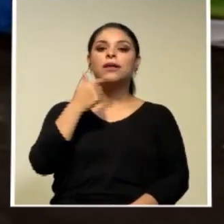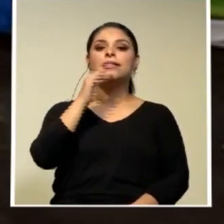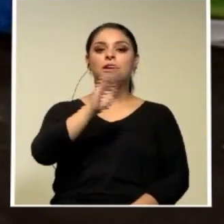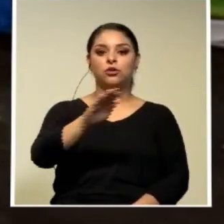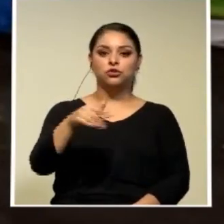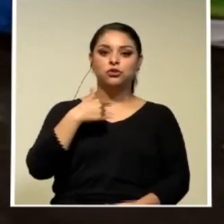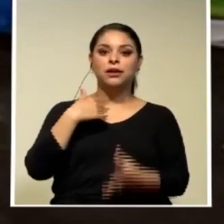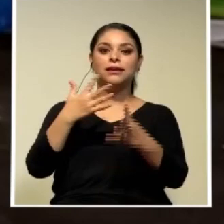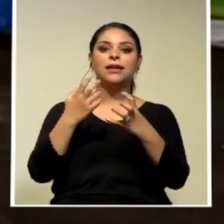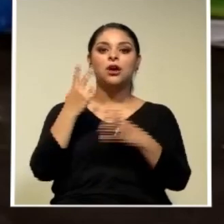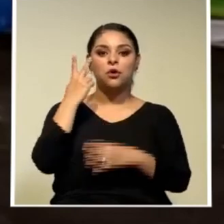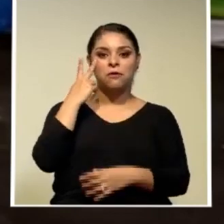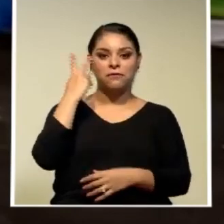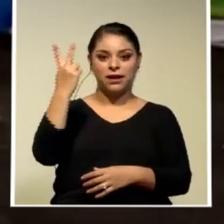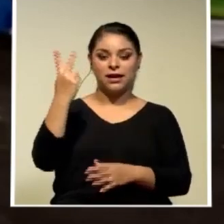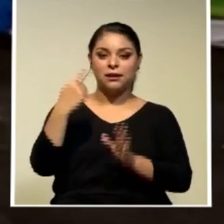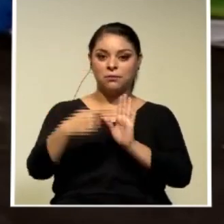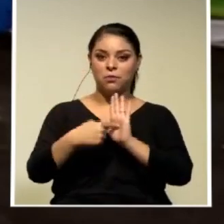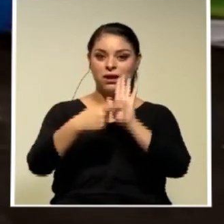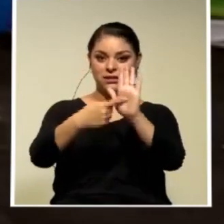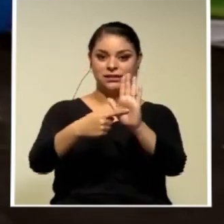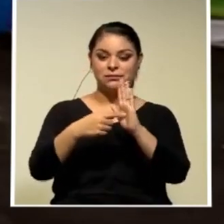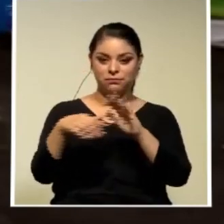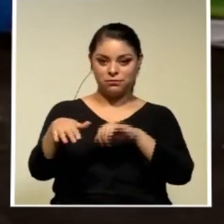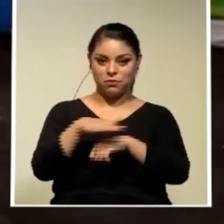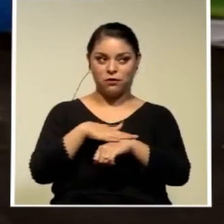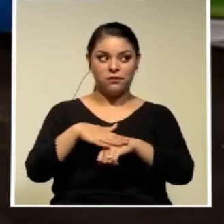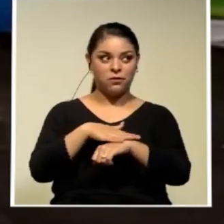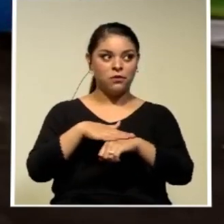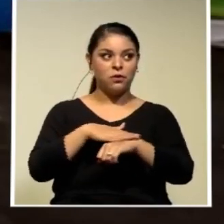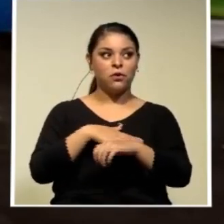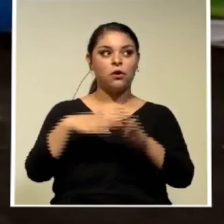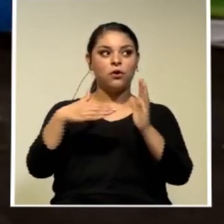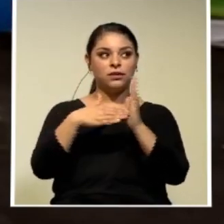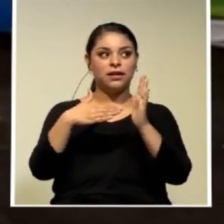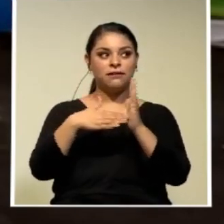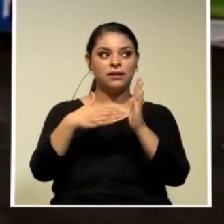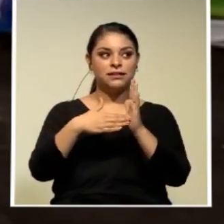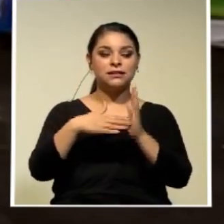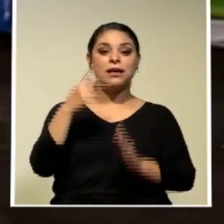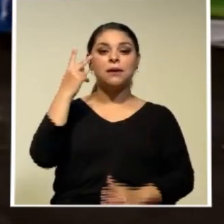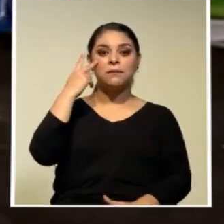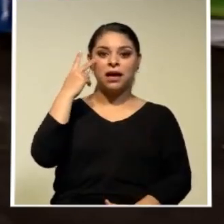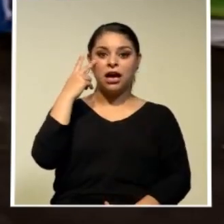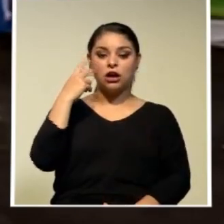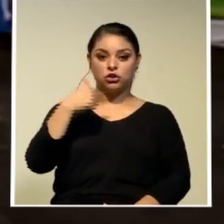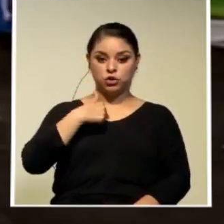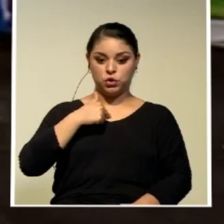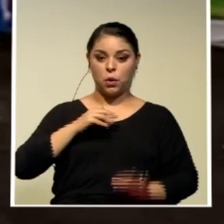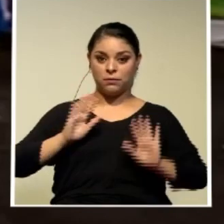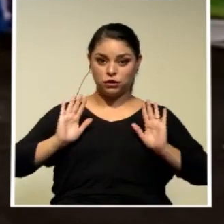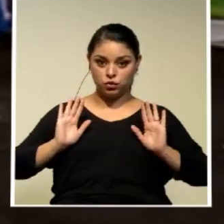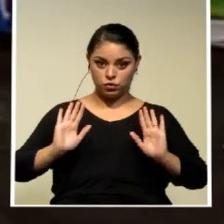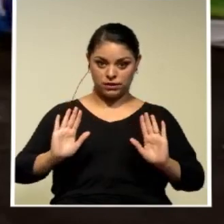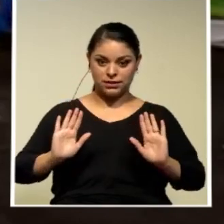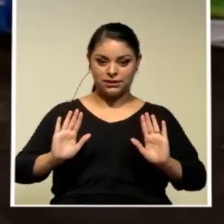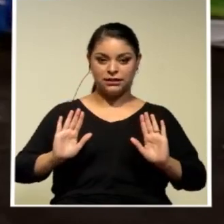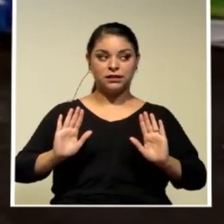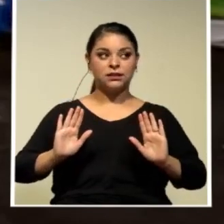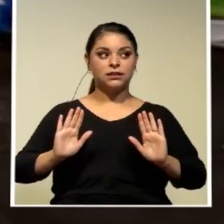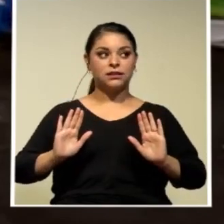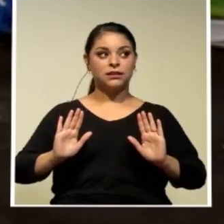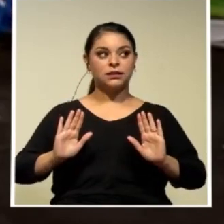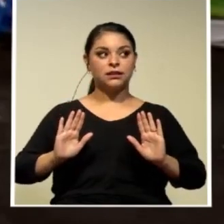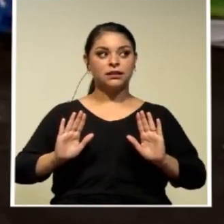eso, yo quiero ver, profe Gabriel, enseñe, muestre, por favor. Voy de nuevo, vean. ¡Vamos de me nuevo! Me sostengo así como una lagartija. Ajá. No muevo